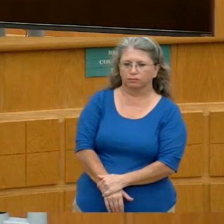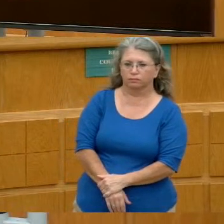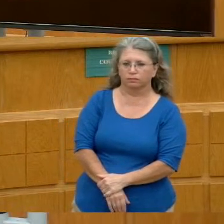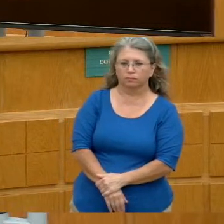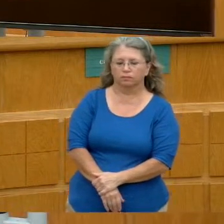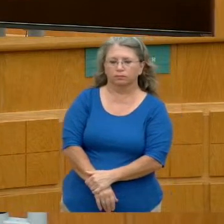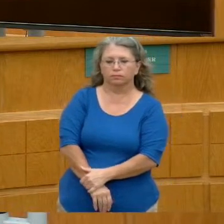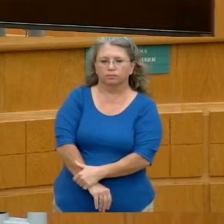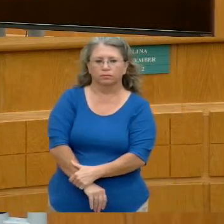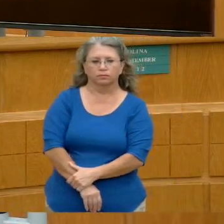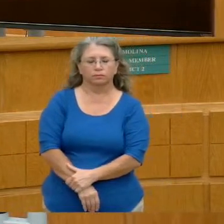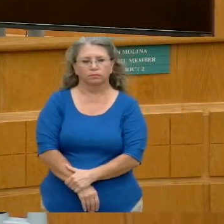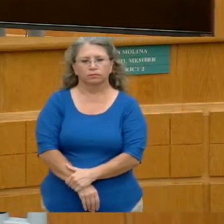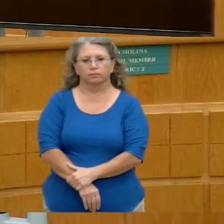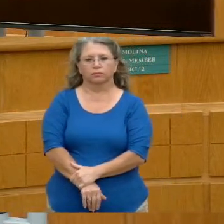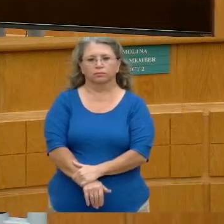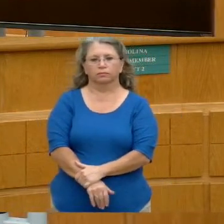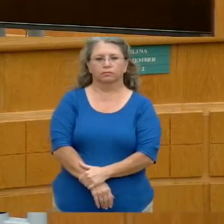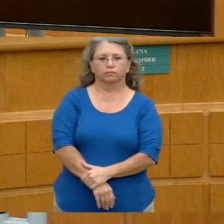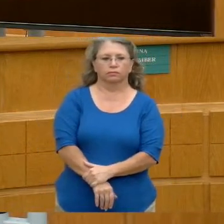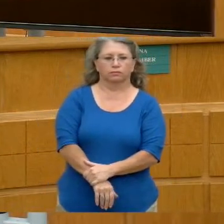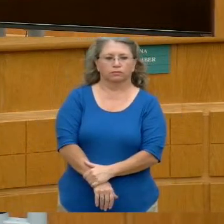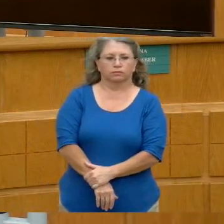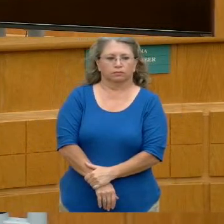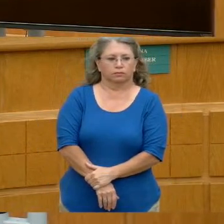menos si se encuentran en menos de 6 pies.